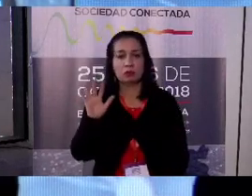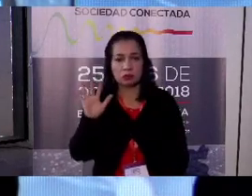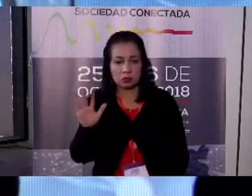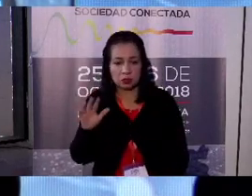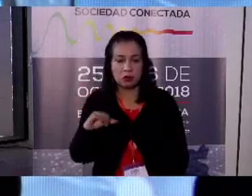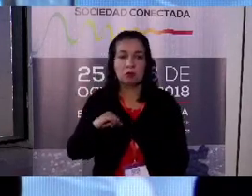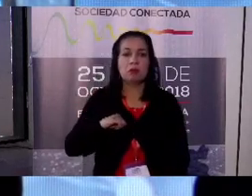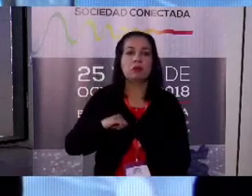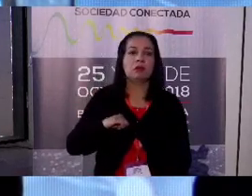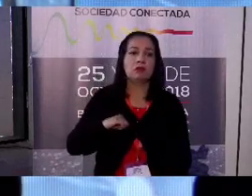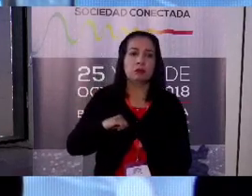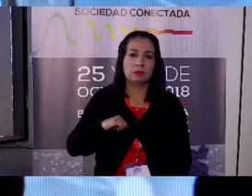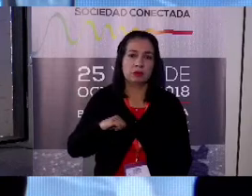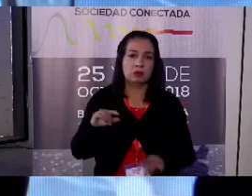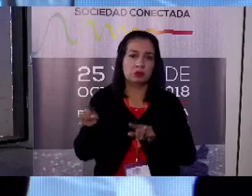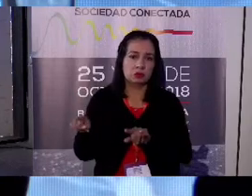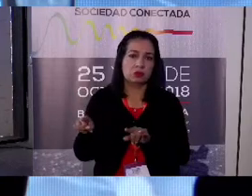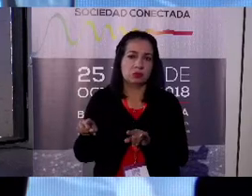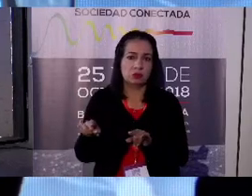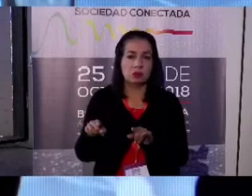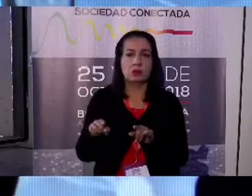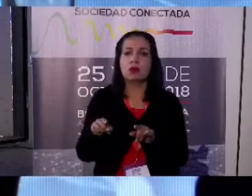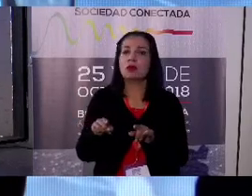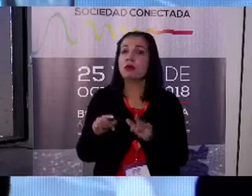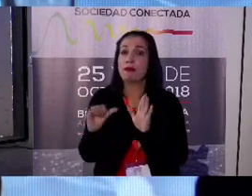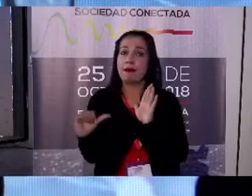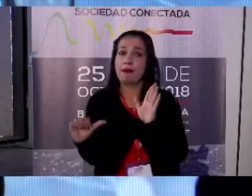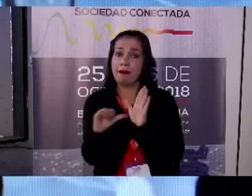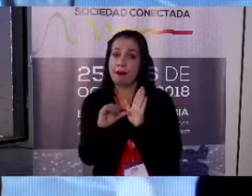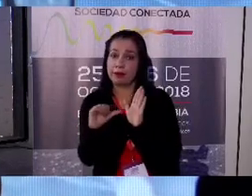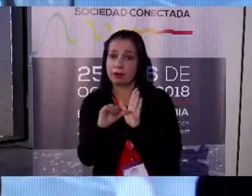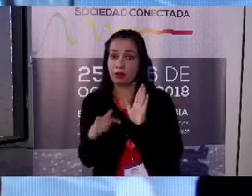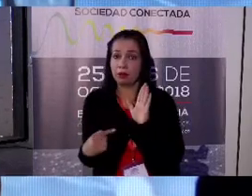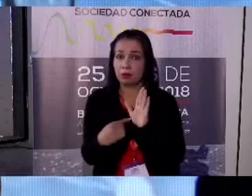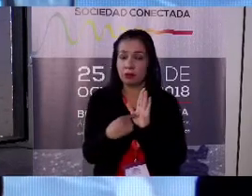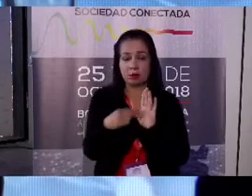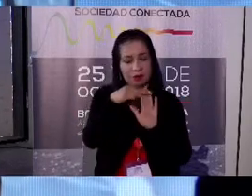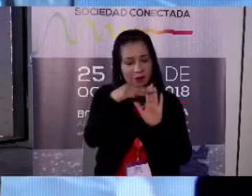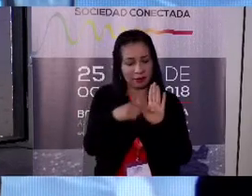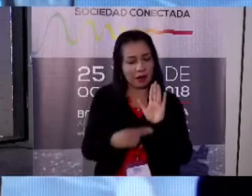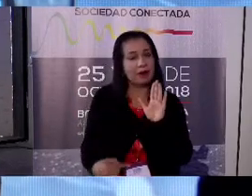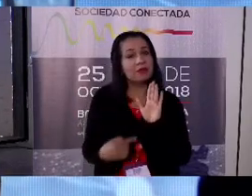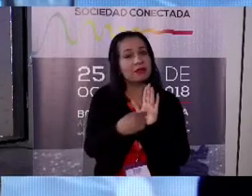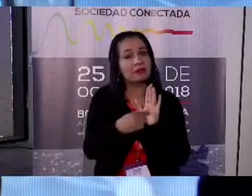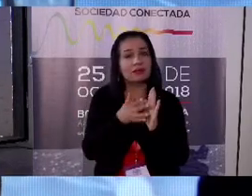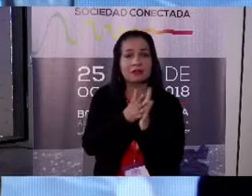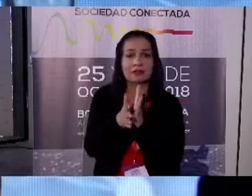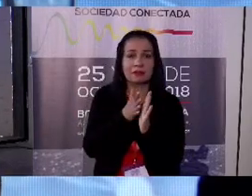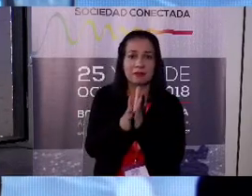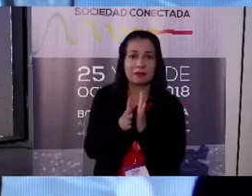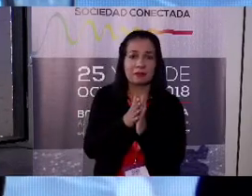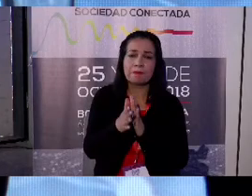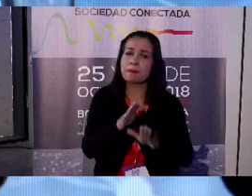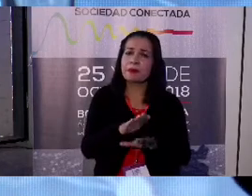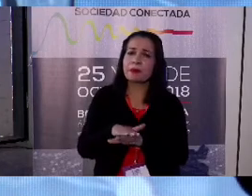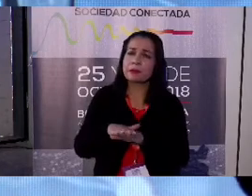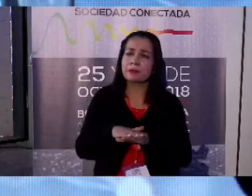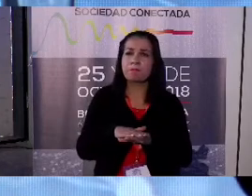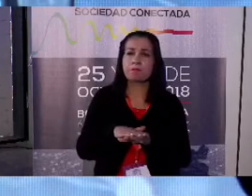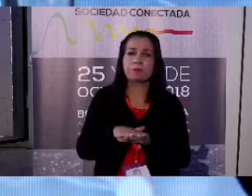una una un artículo de un reglamento que dice que todo